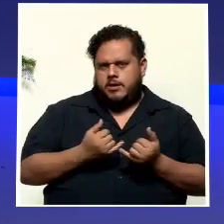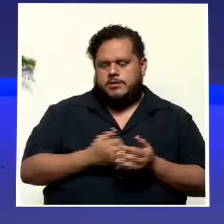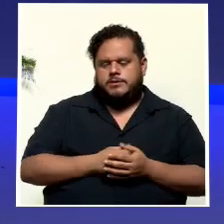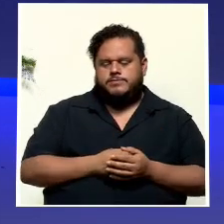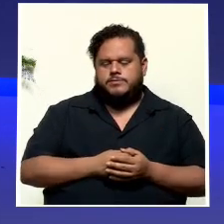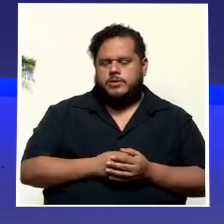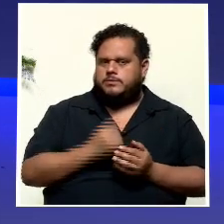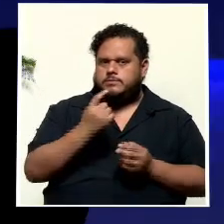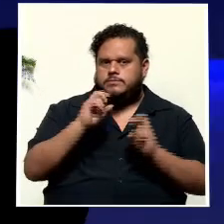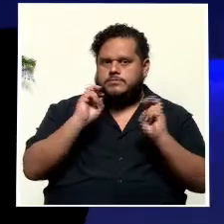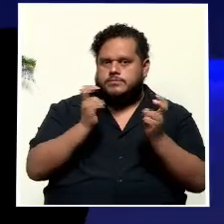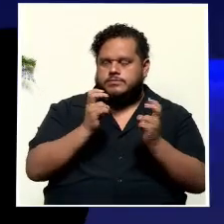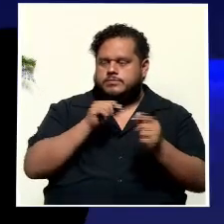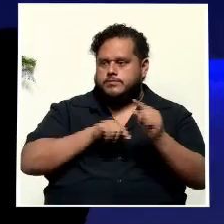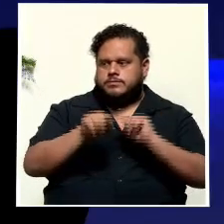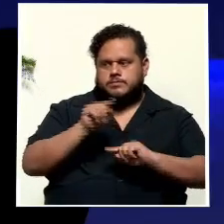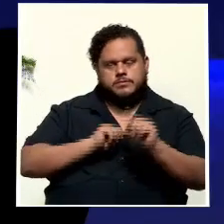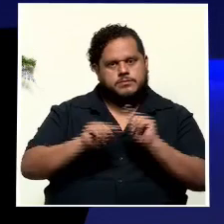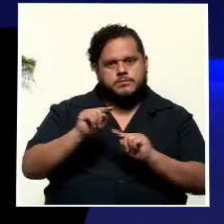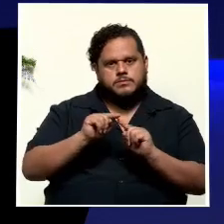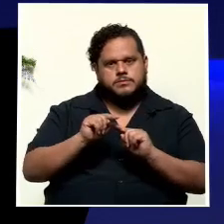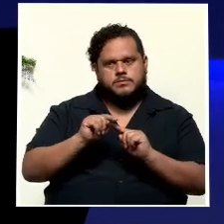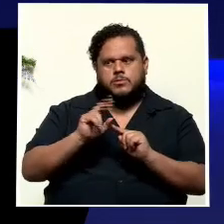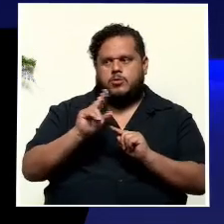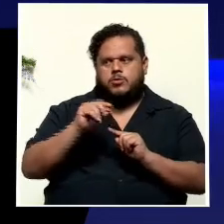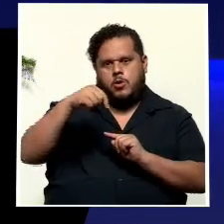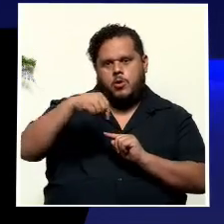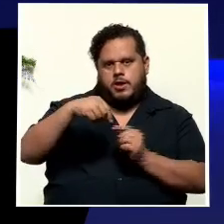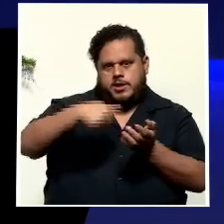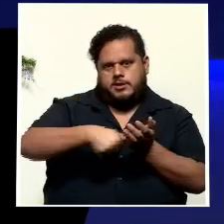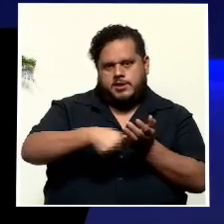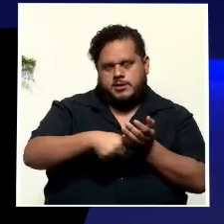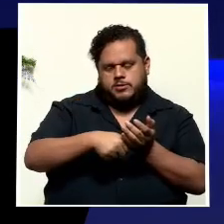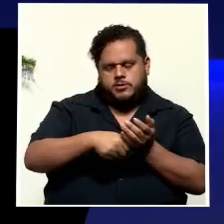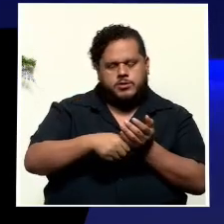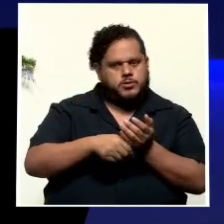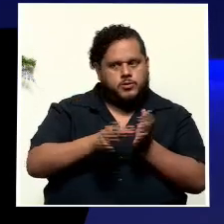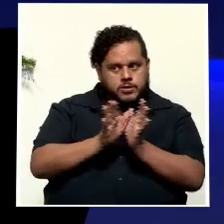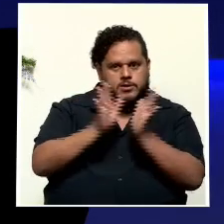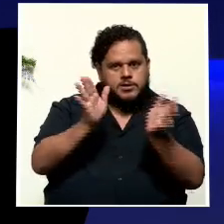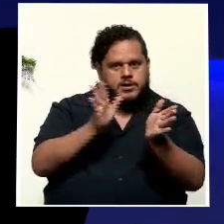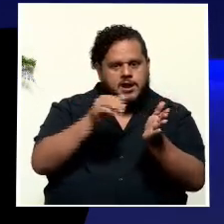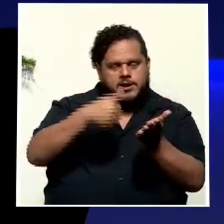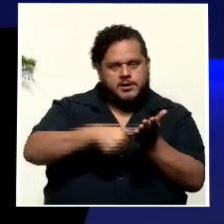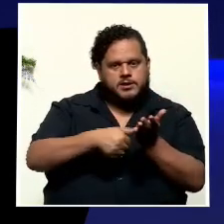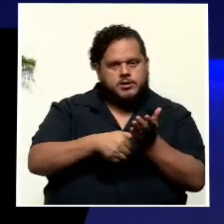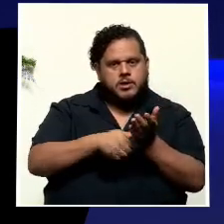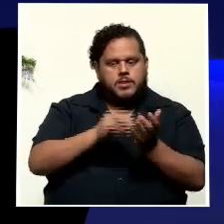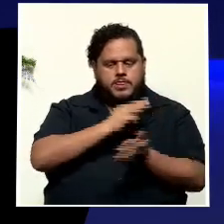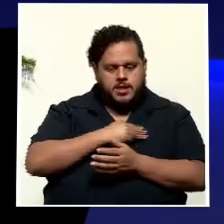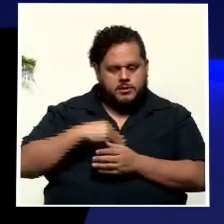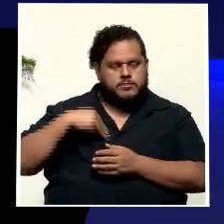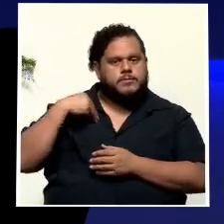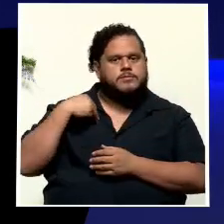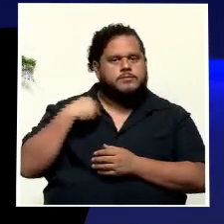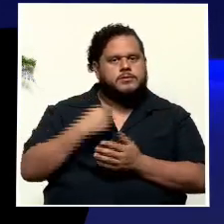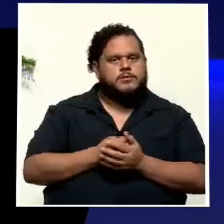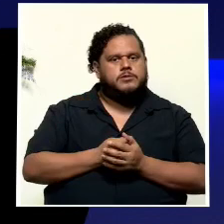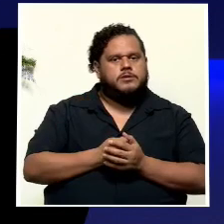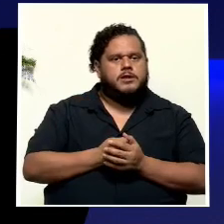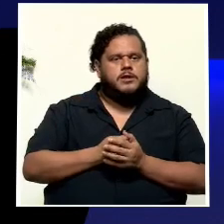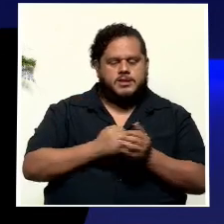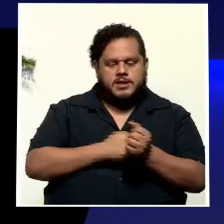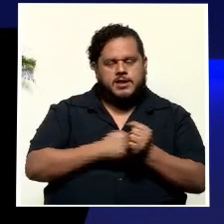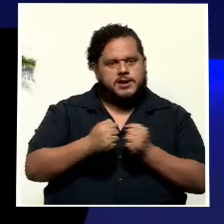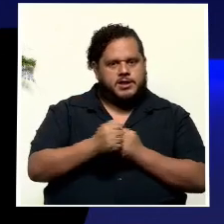un tema que se ha criticado, no en esta elección, sino en general en la elección de los magistrados de la